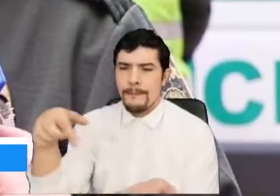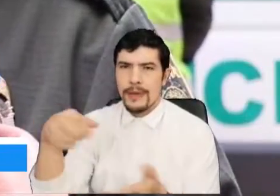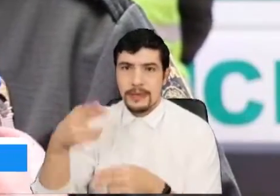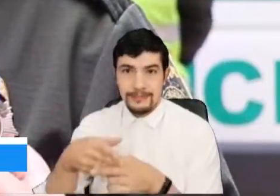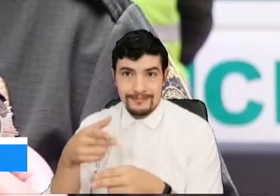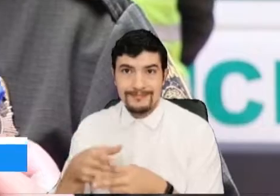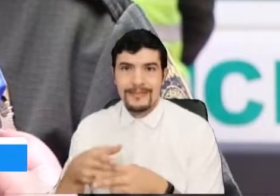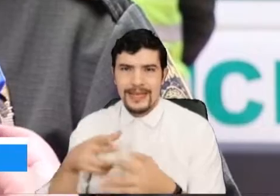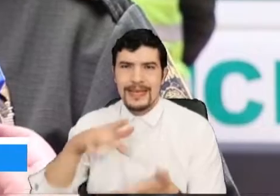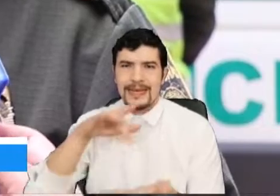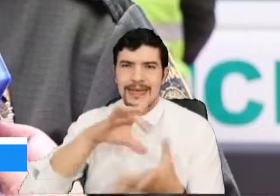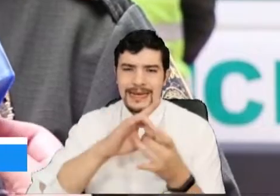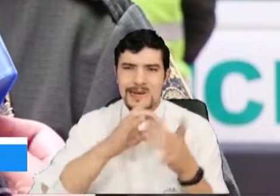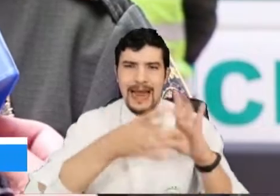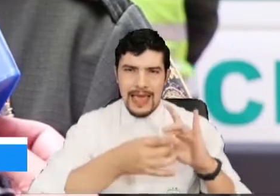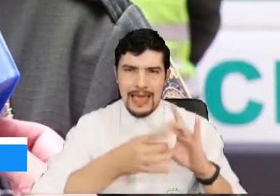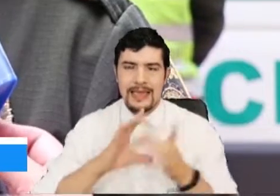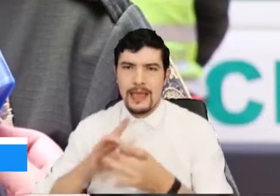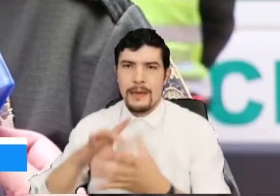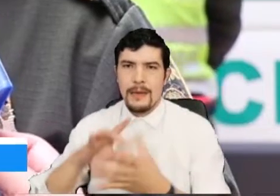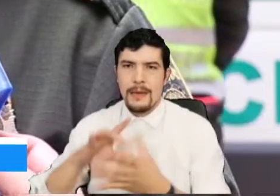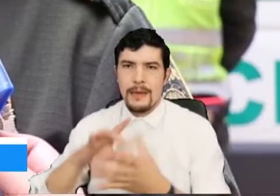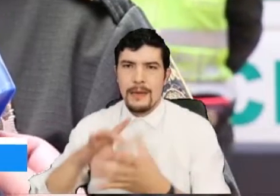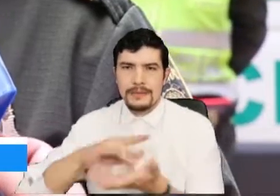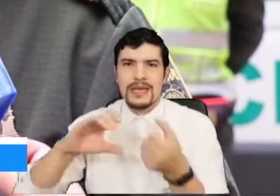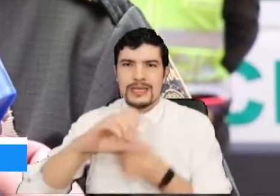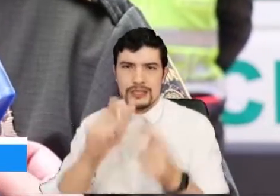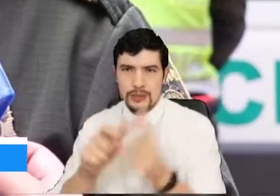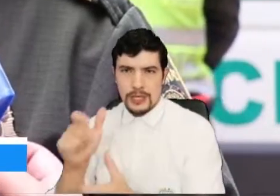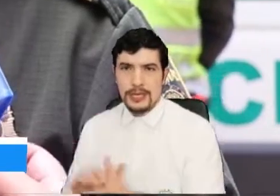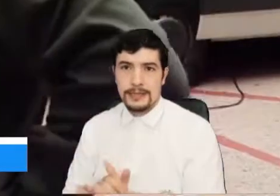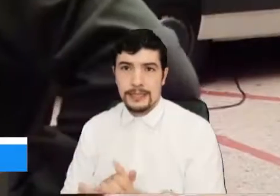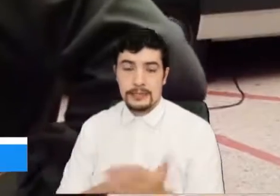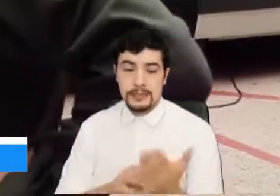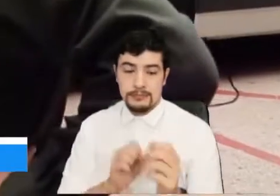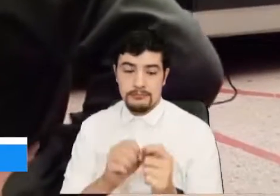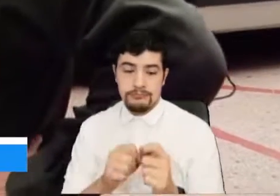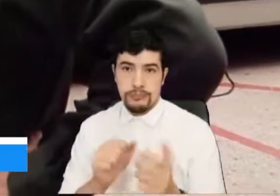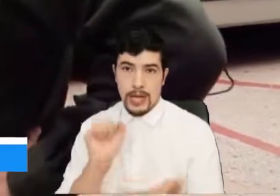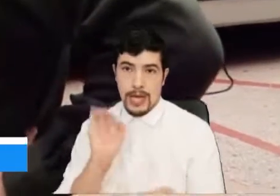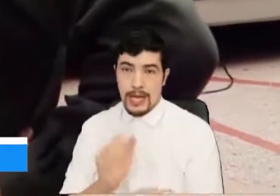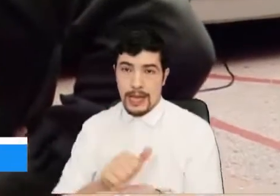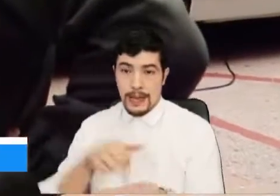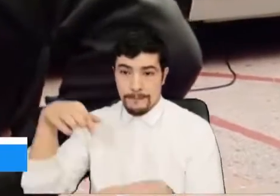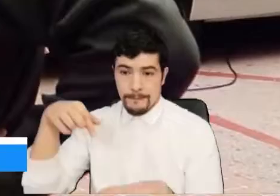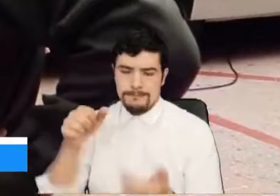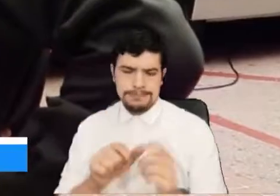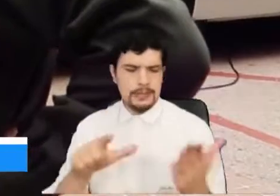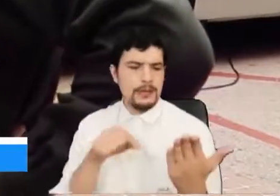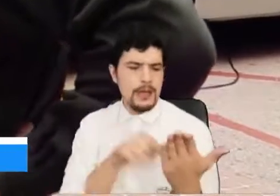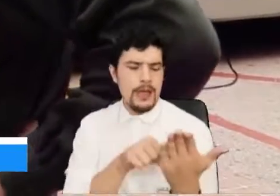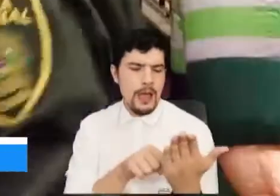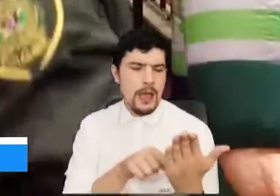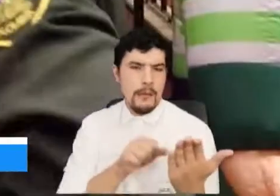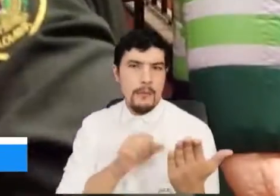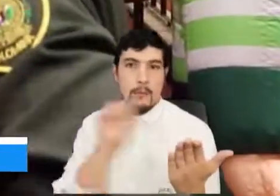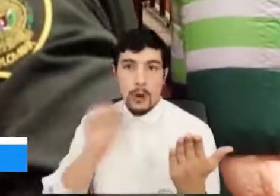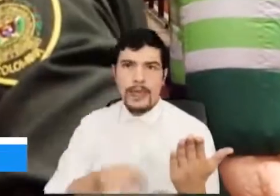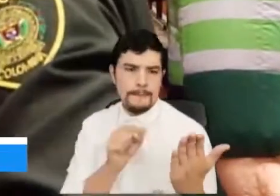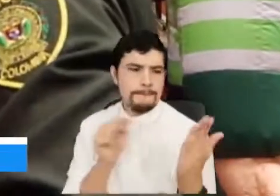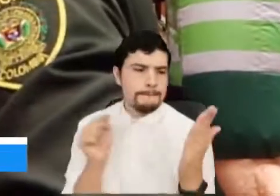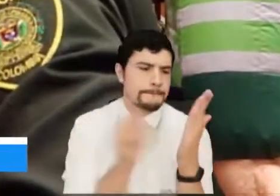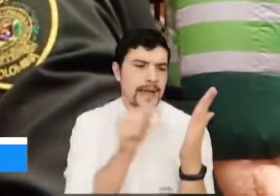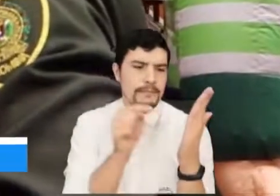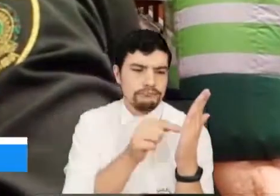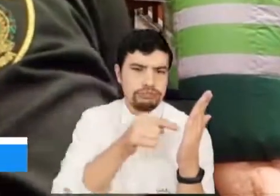sectores. Tiene un botón de pánico entre sus características y más relevantes, y este botón de pánico permite una conexión con nuestro número único de emergencia, el NUCE,